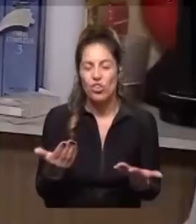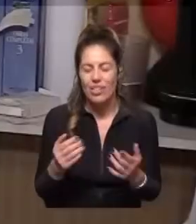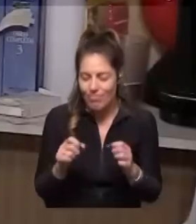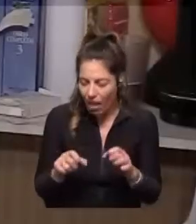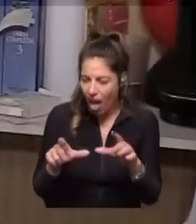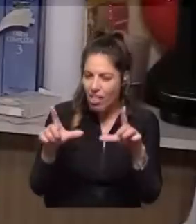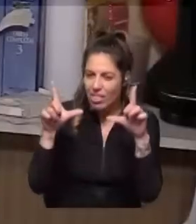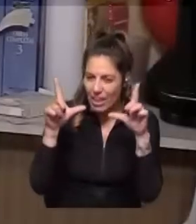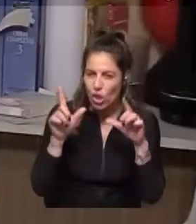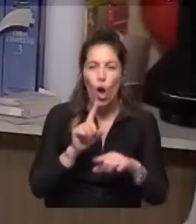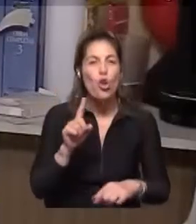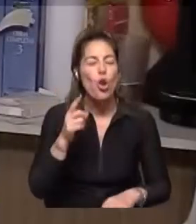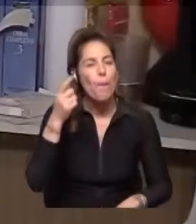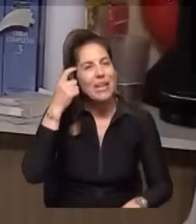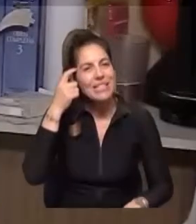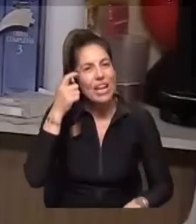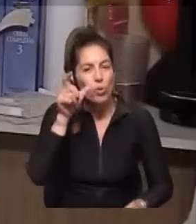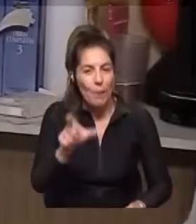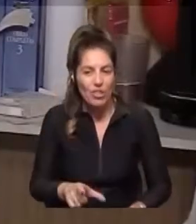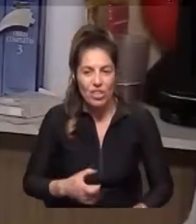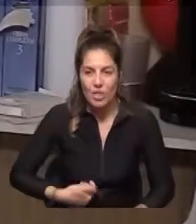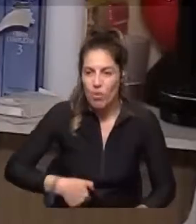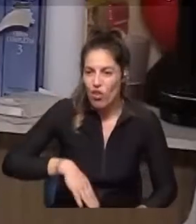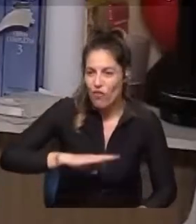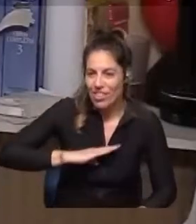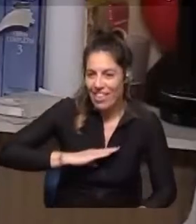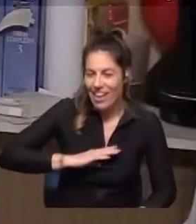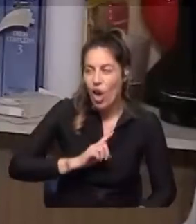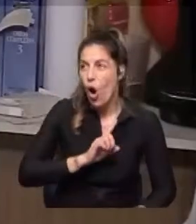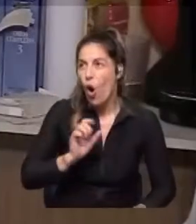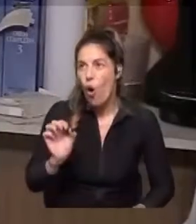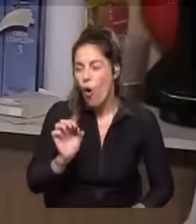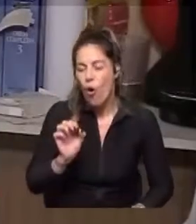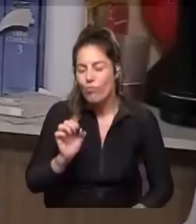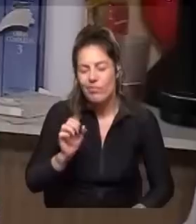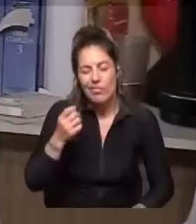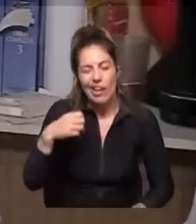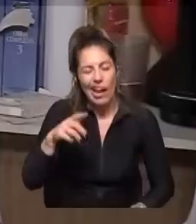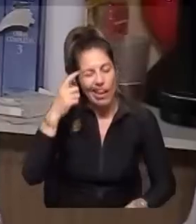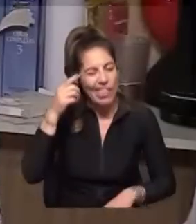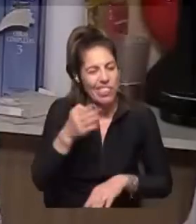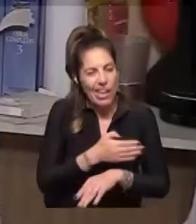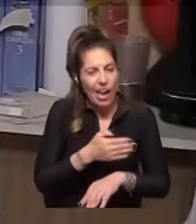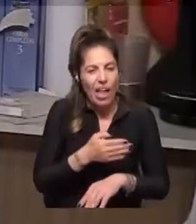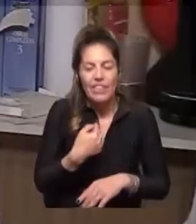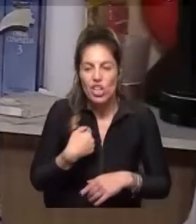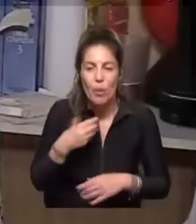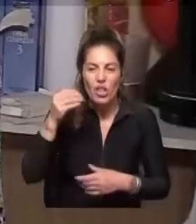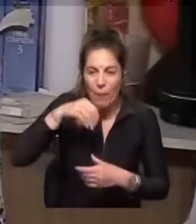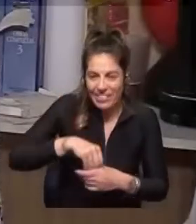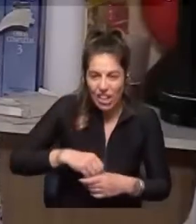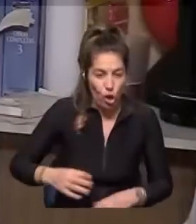atento no pensar que alguien se pueda ofender o nunca dejar el prejuicio de que me estoy metiendo en la vida del otro